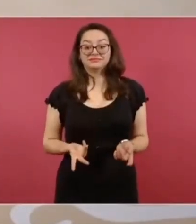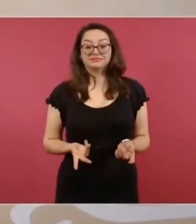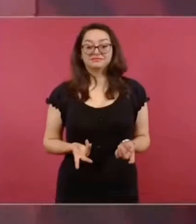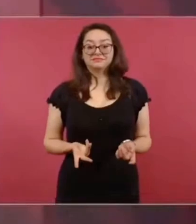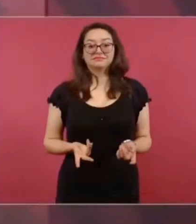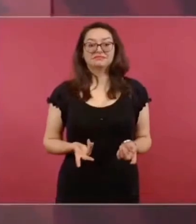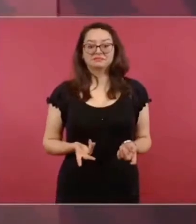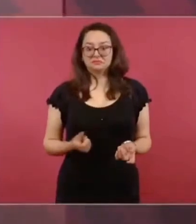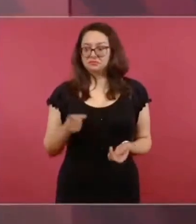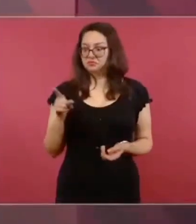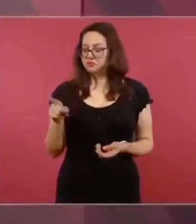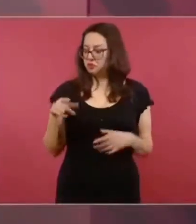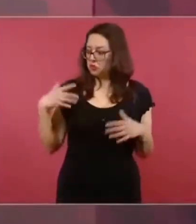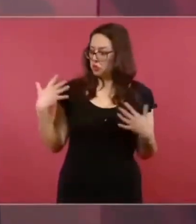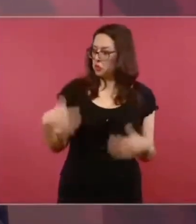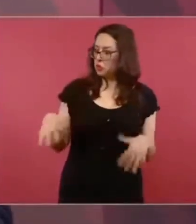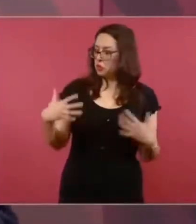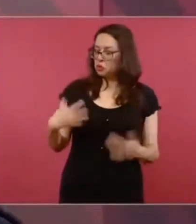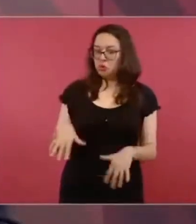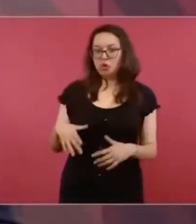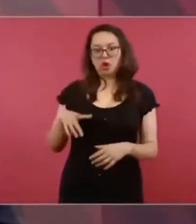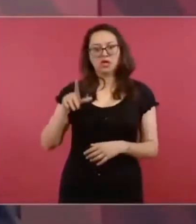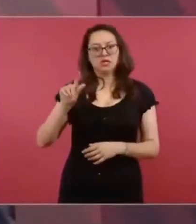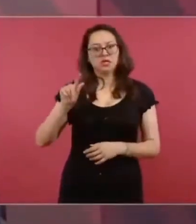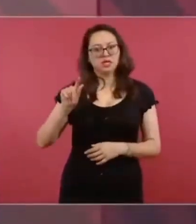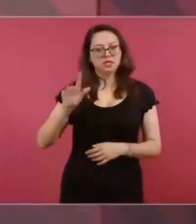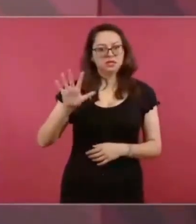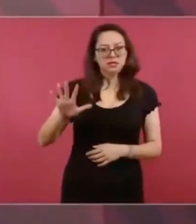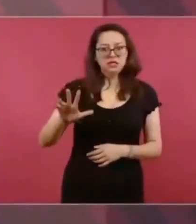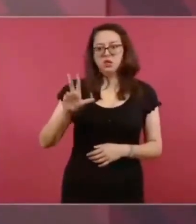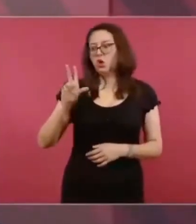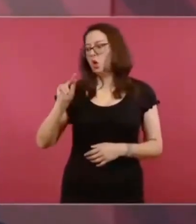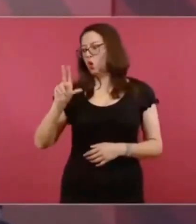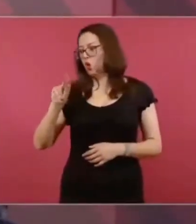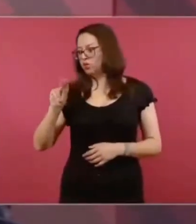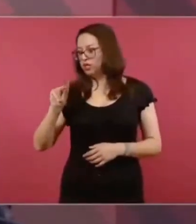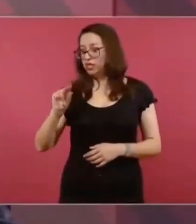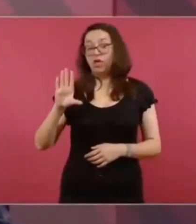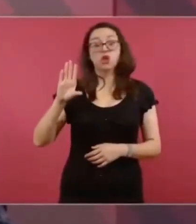con el 75, 80, 90%.